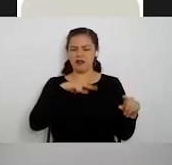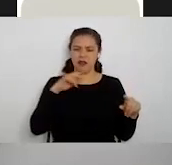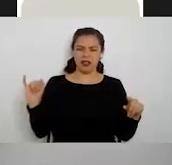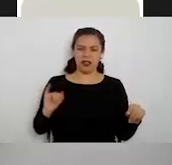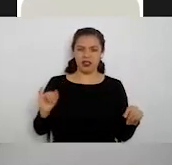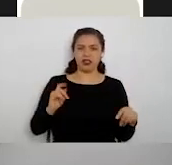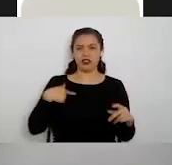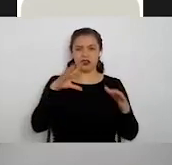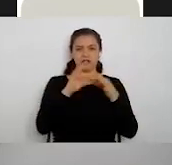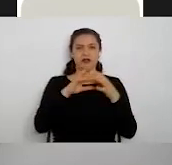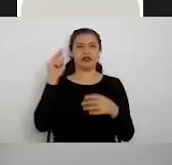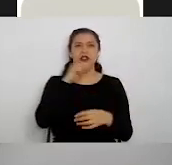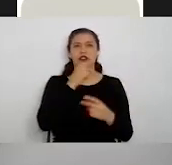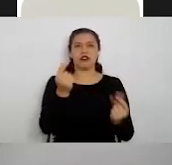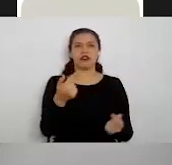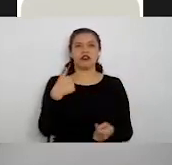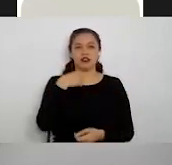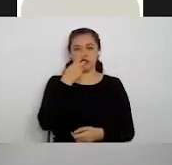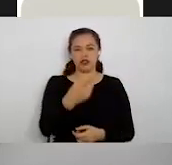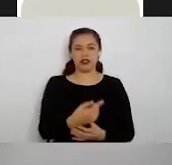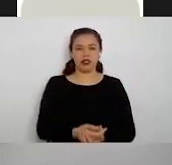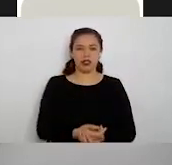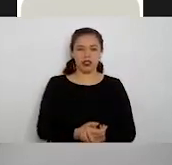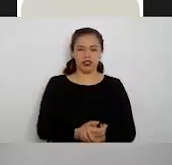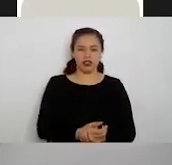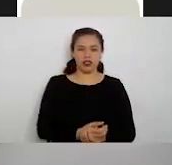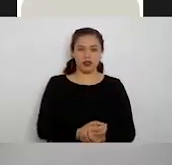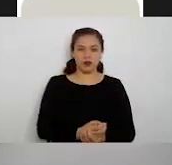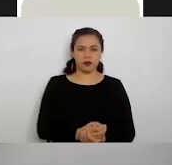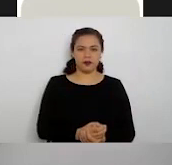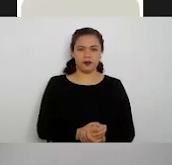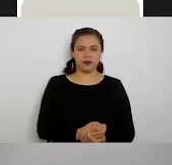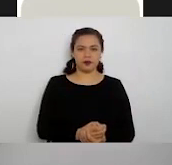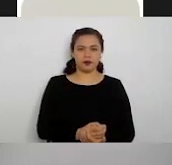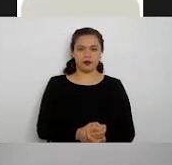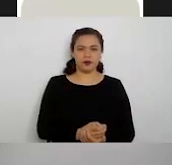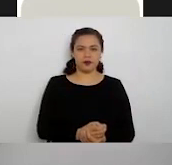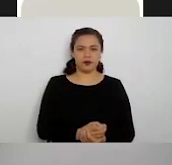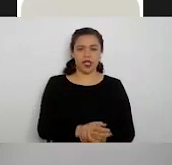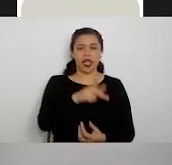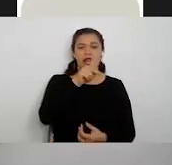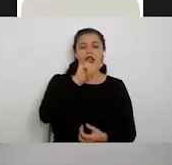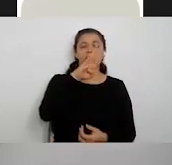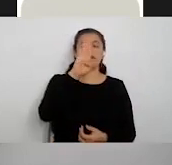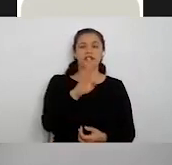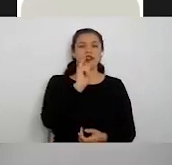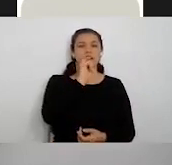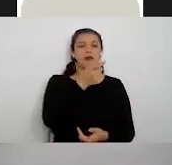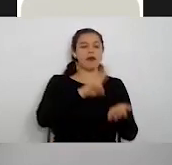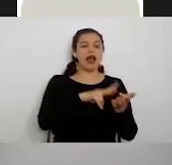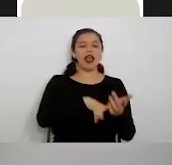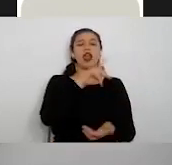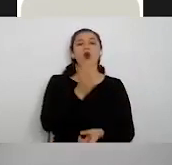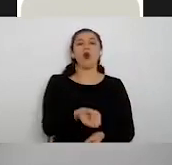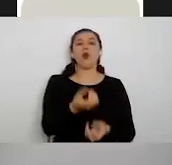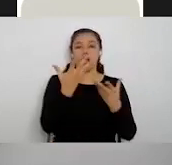las platico muy rápido. Esta gráfica es cuánto vale el PIB. O sea, cuánto vale